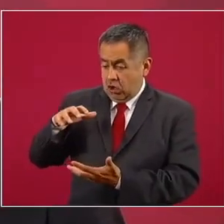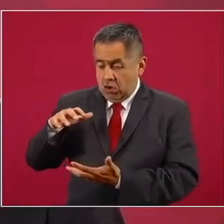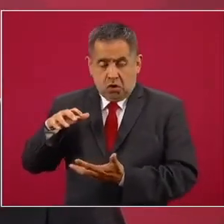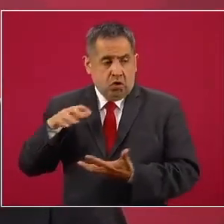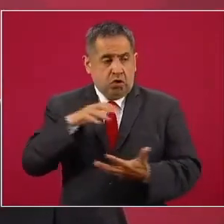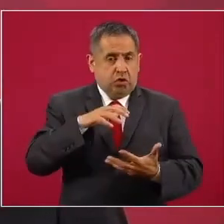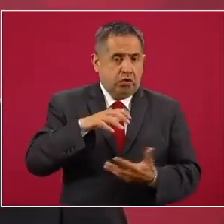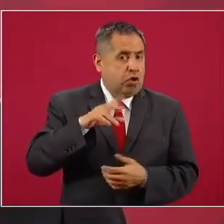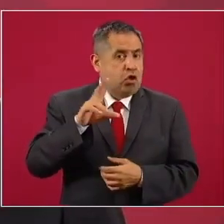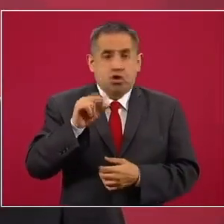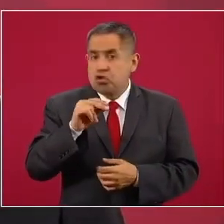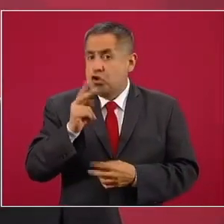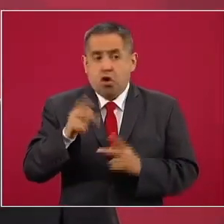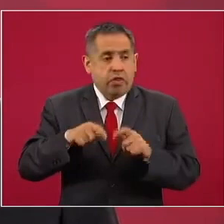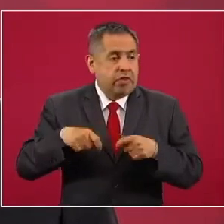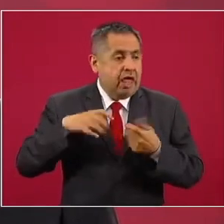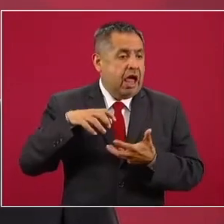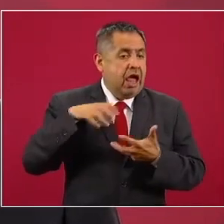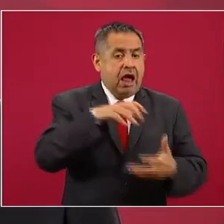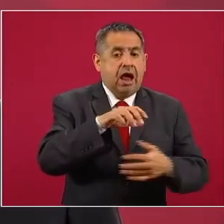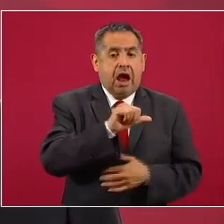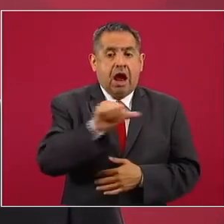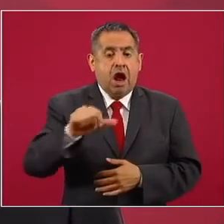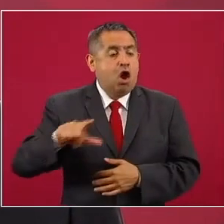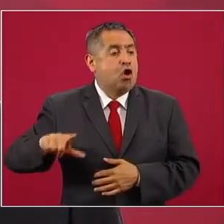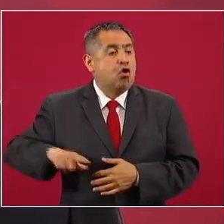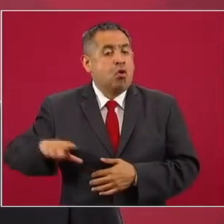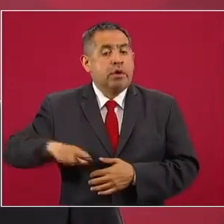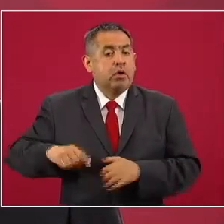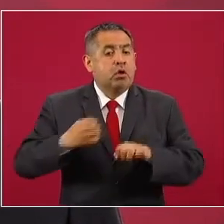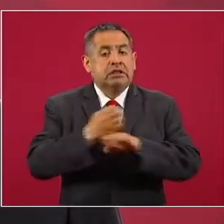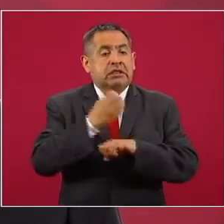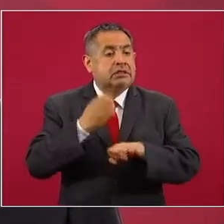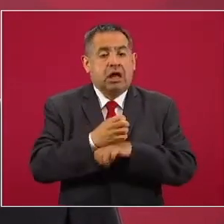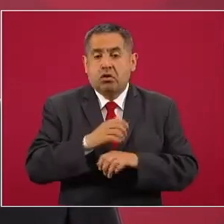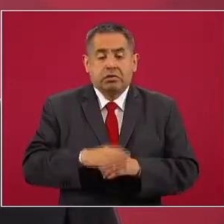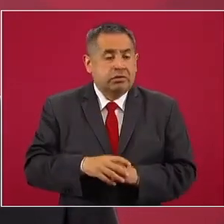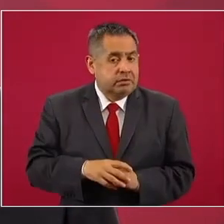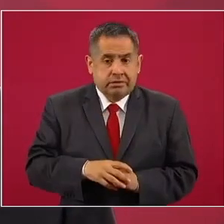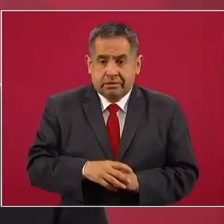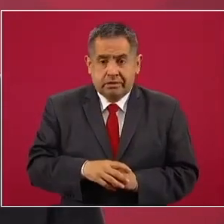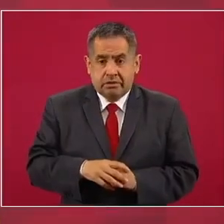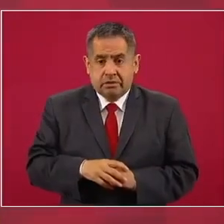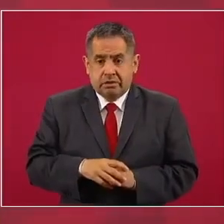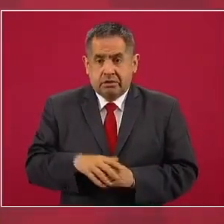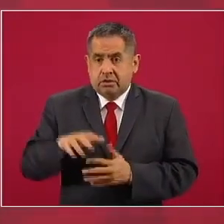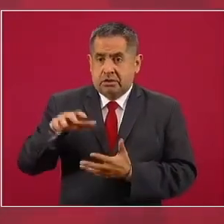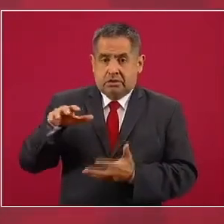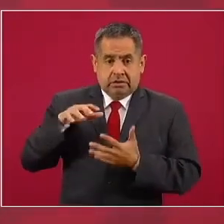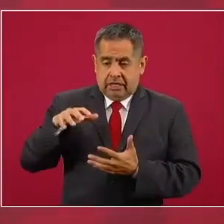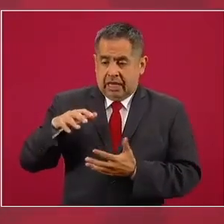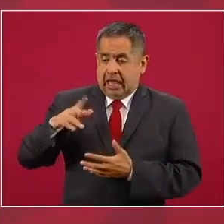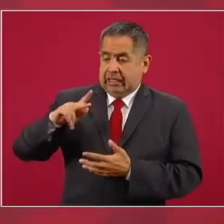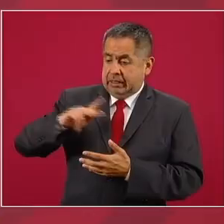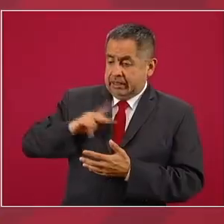que quede claro, a los gobiernos de los estados. Y no